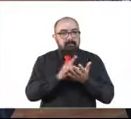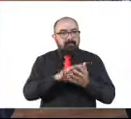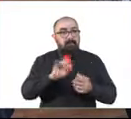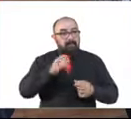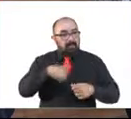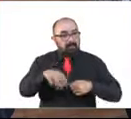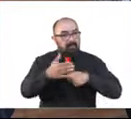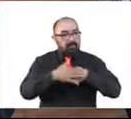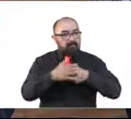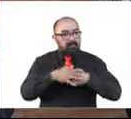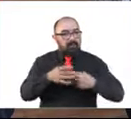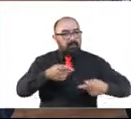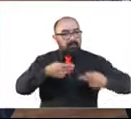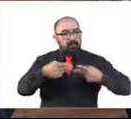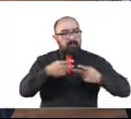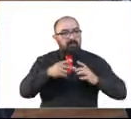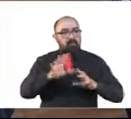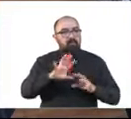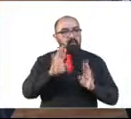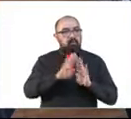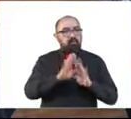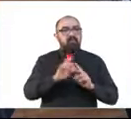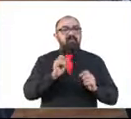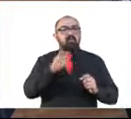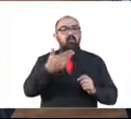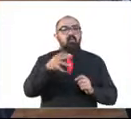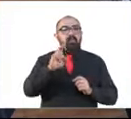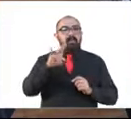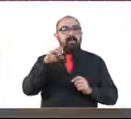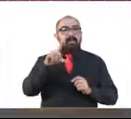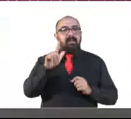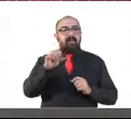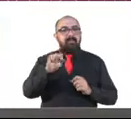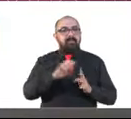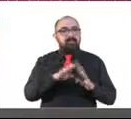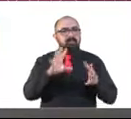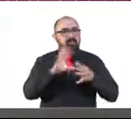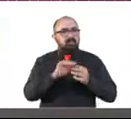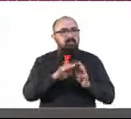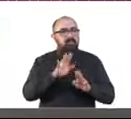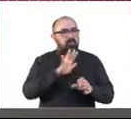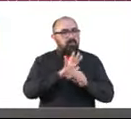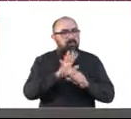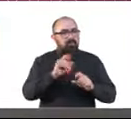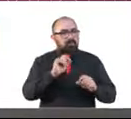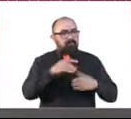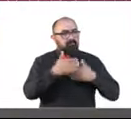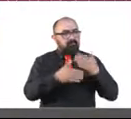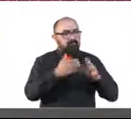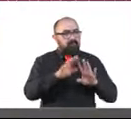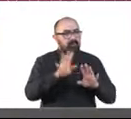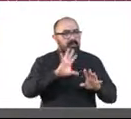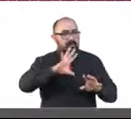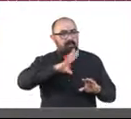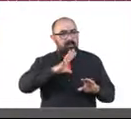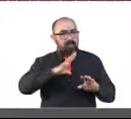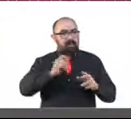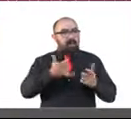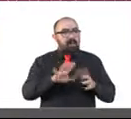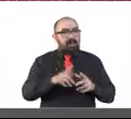bonito que es el proyecto de los humedales, que no solamente se han hecho en algunos lugares donde ya existían